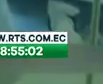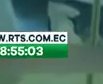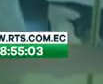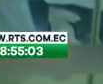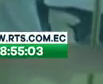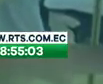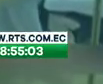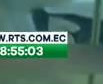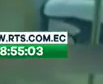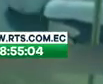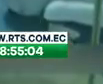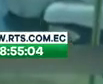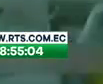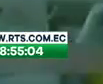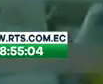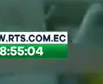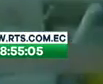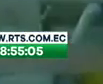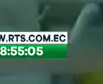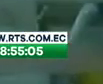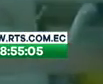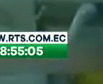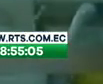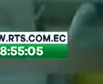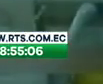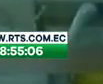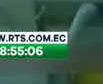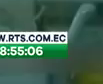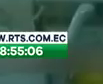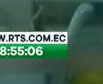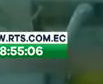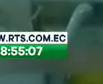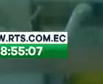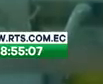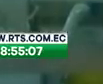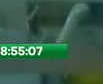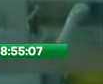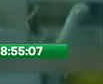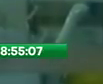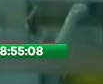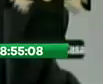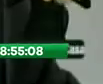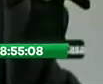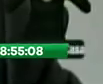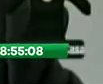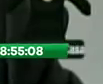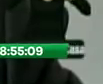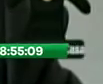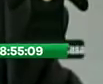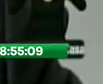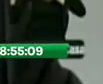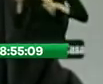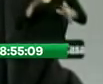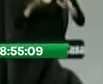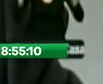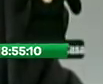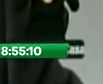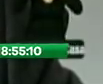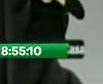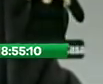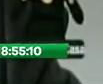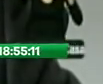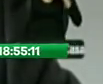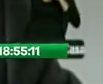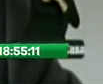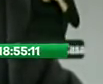de Salud se habrían referido por la exposición a la que se enfrenta el personal de salud. Que solamente ocurren en los ambientes